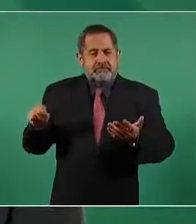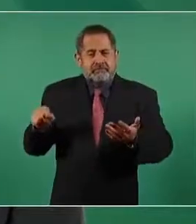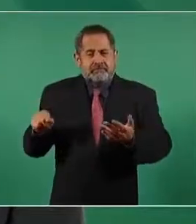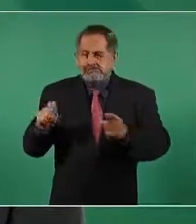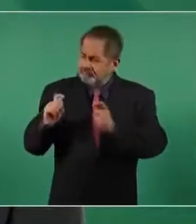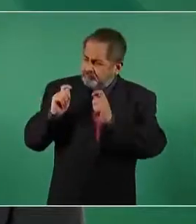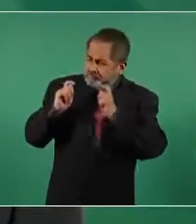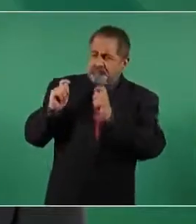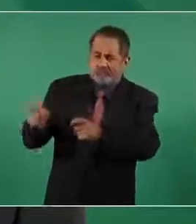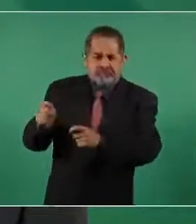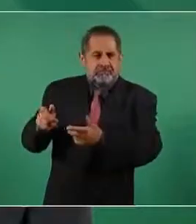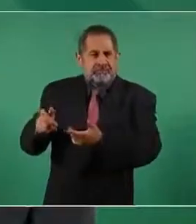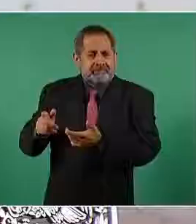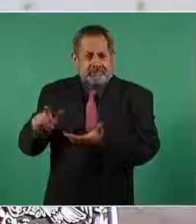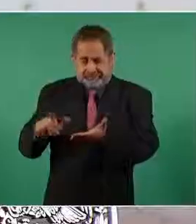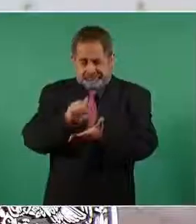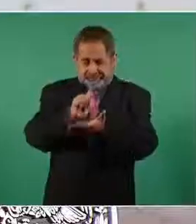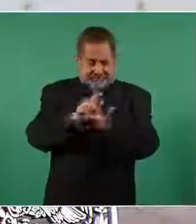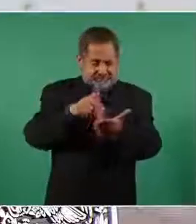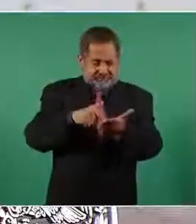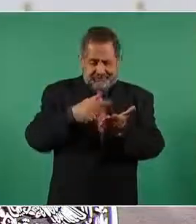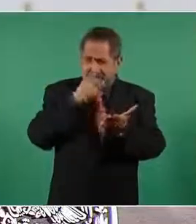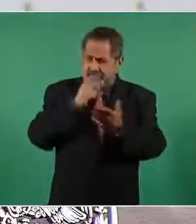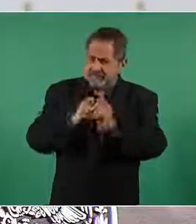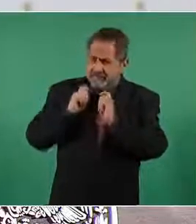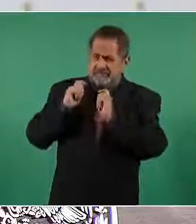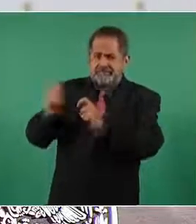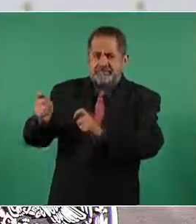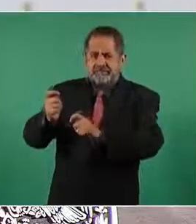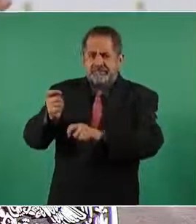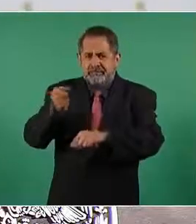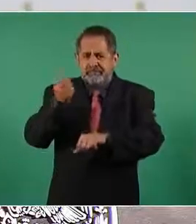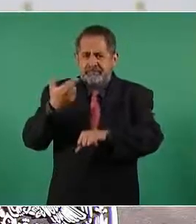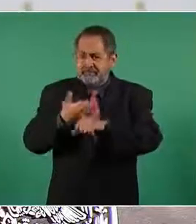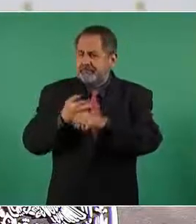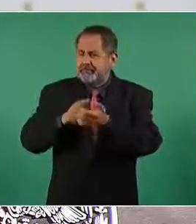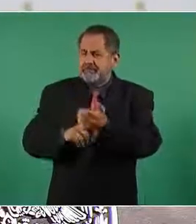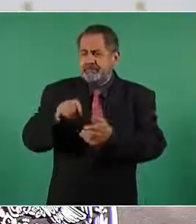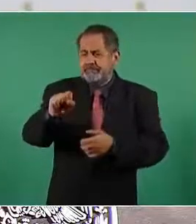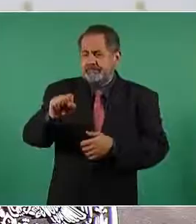las misiones que por ley le corresponden a la Secretaría de la Defensa: